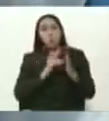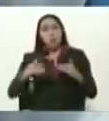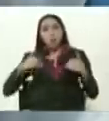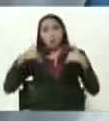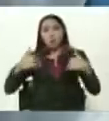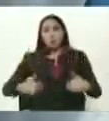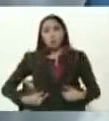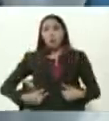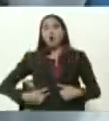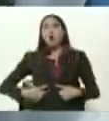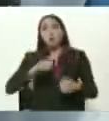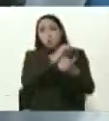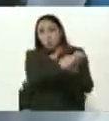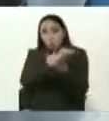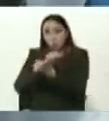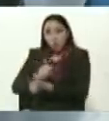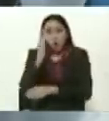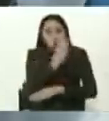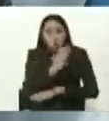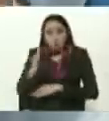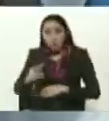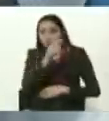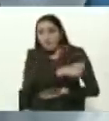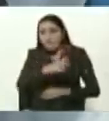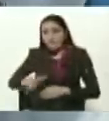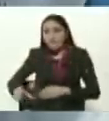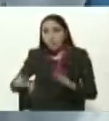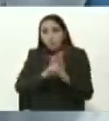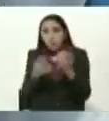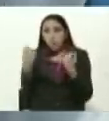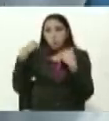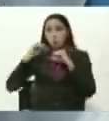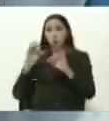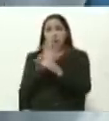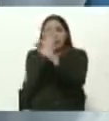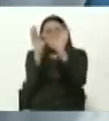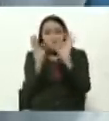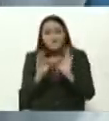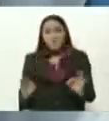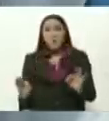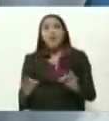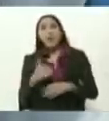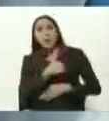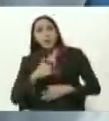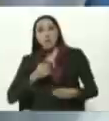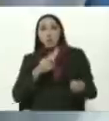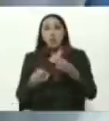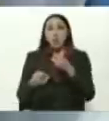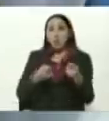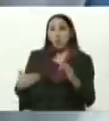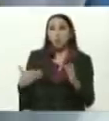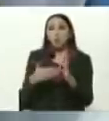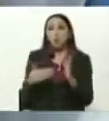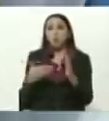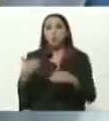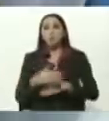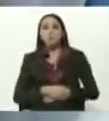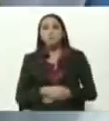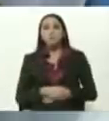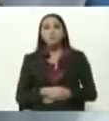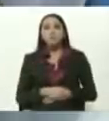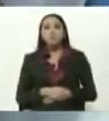sanciona a quienes de manera ilegal, unilateral, han pretendido mancillarlo.